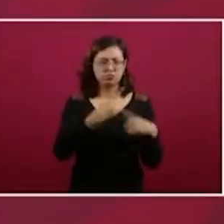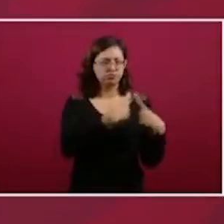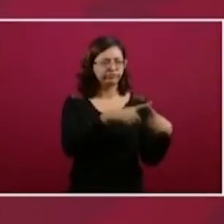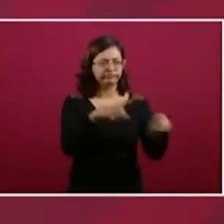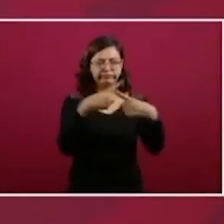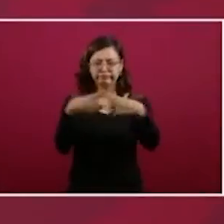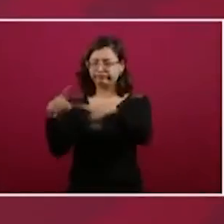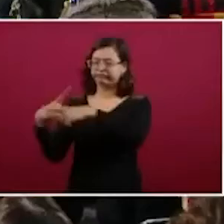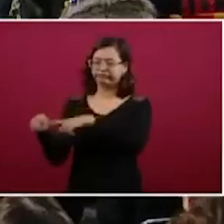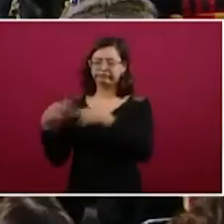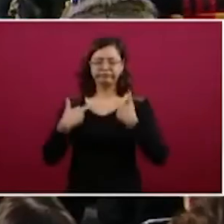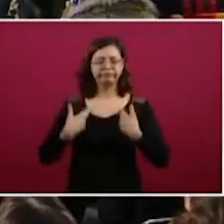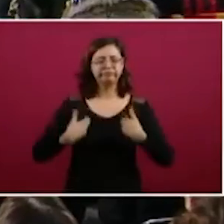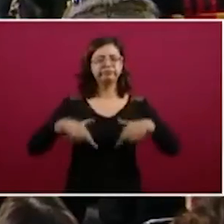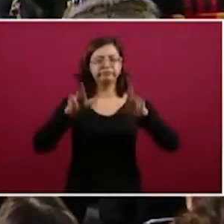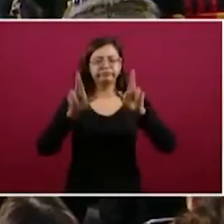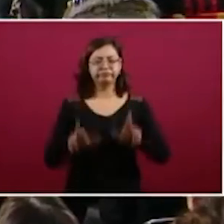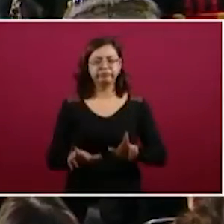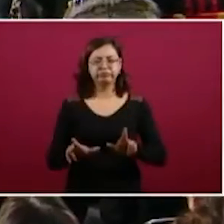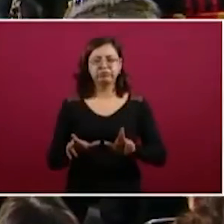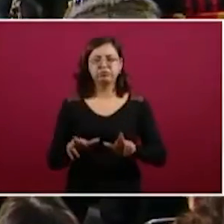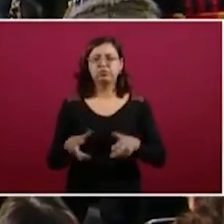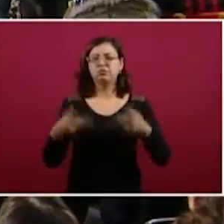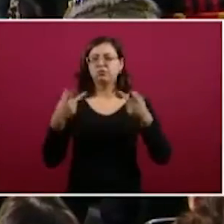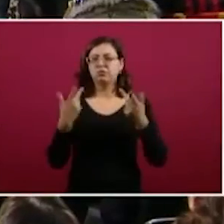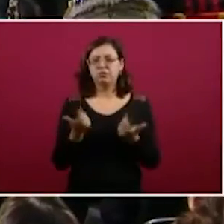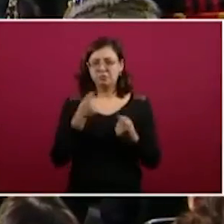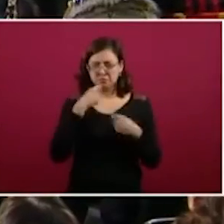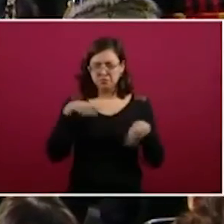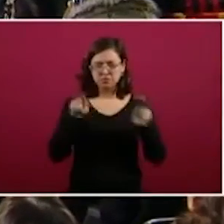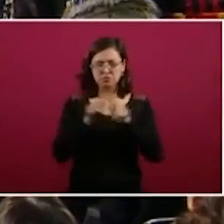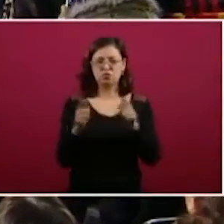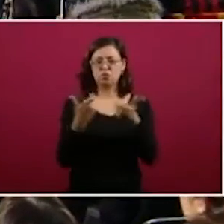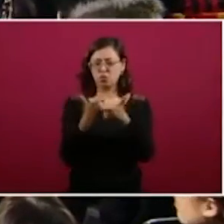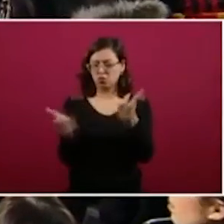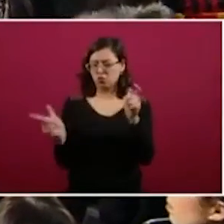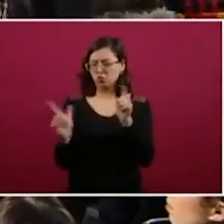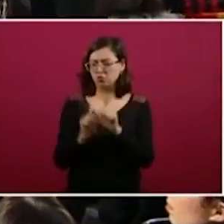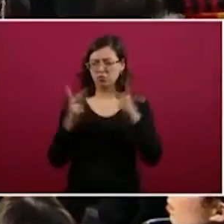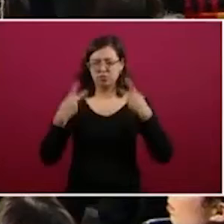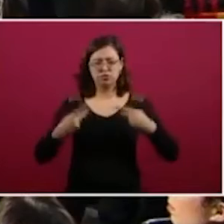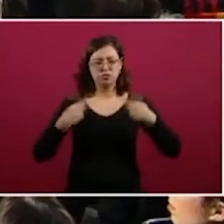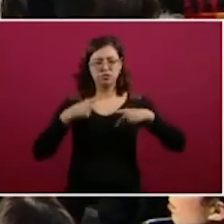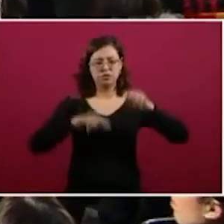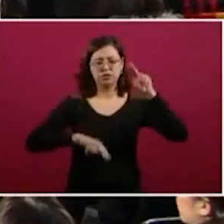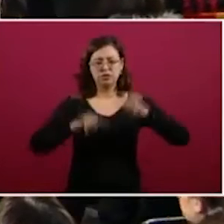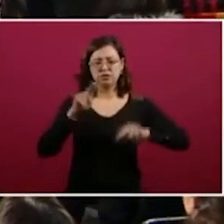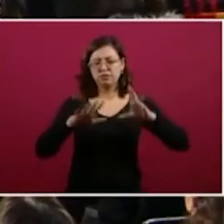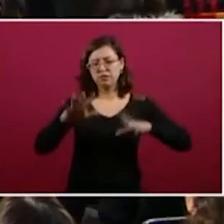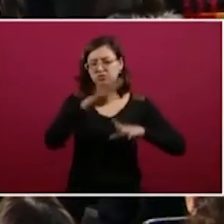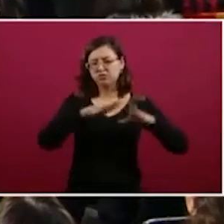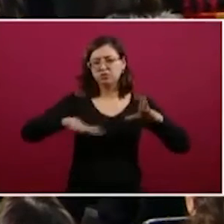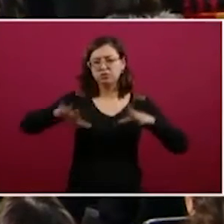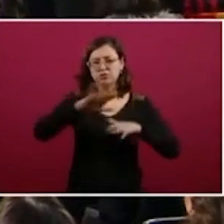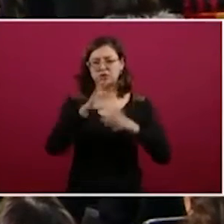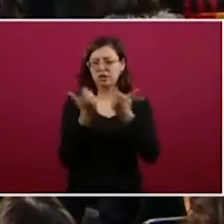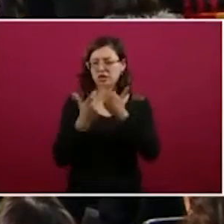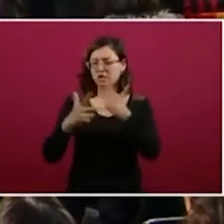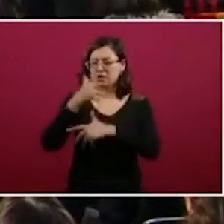es un gobierno que atiende a todas las clases sociales, a todos los sectores económicos,